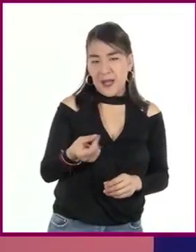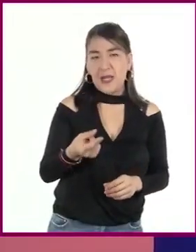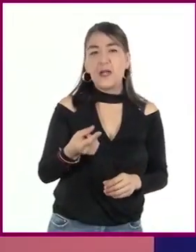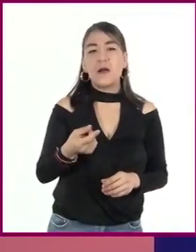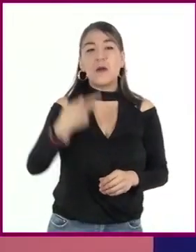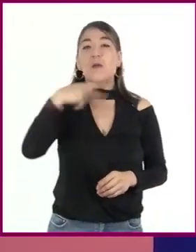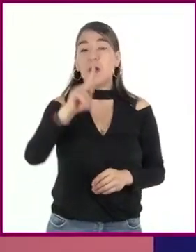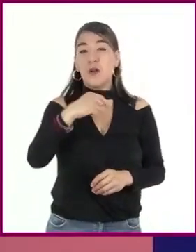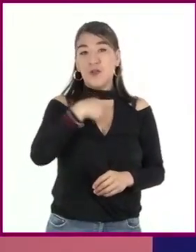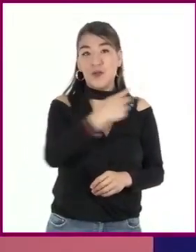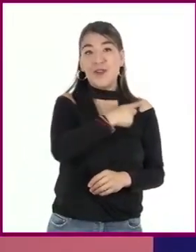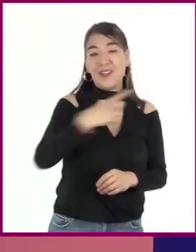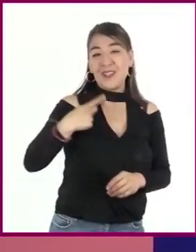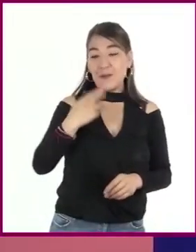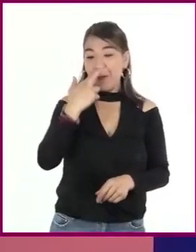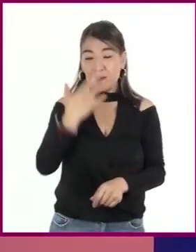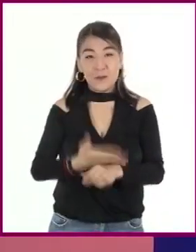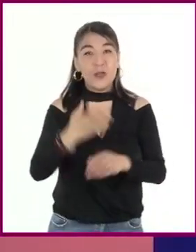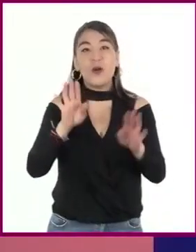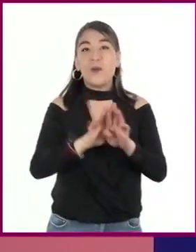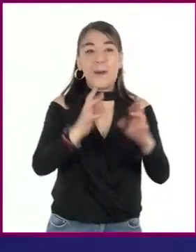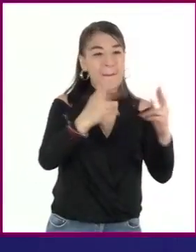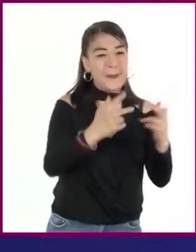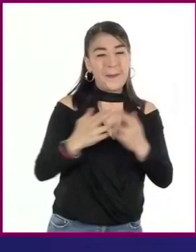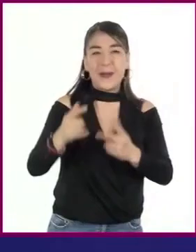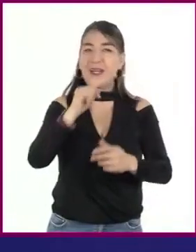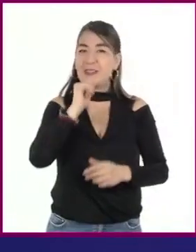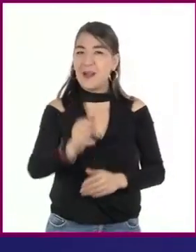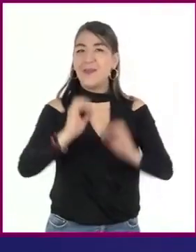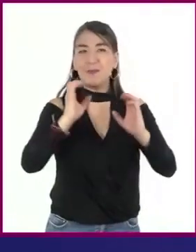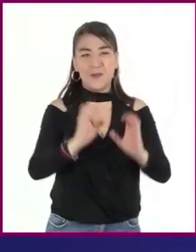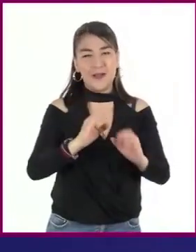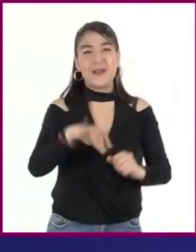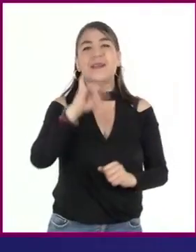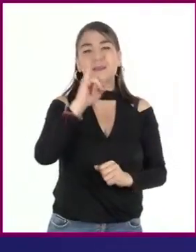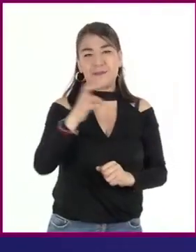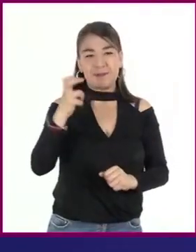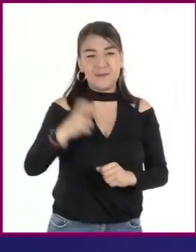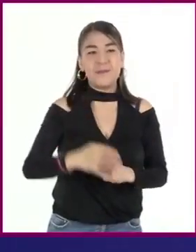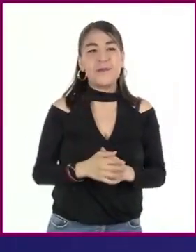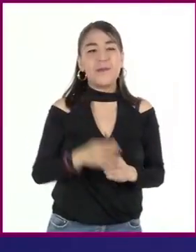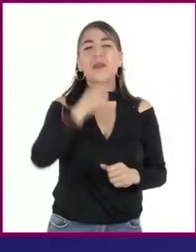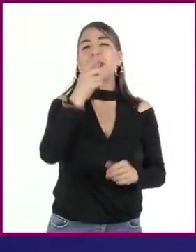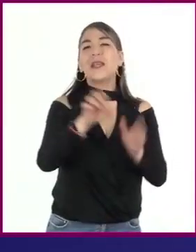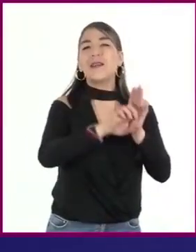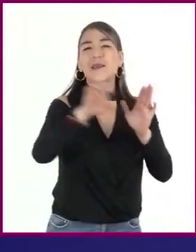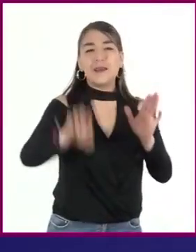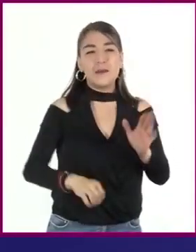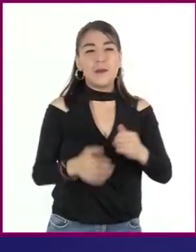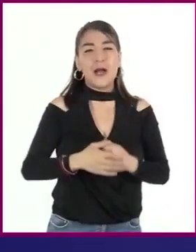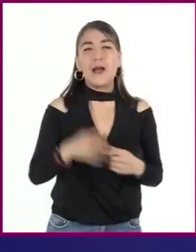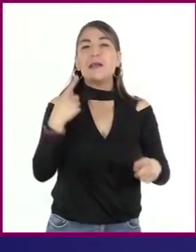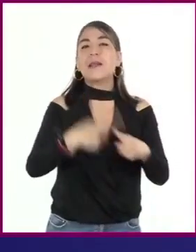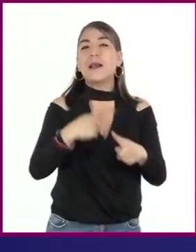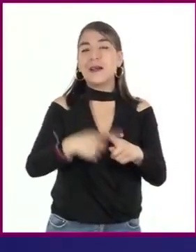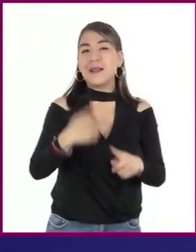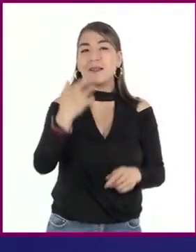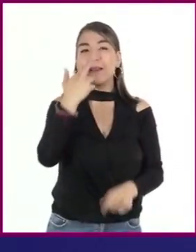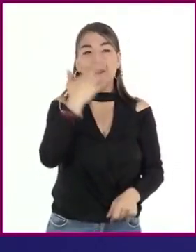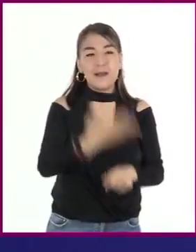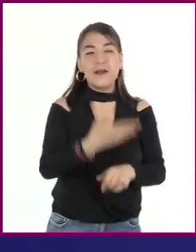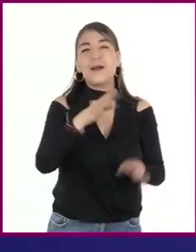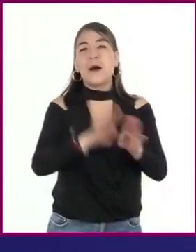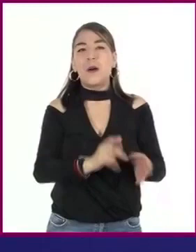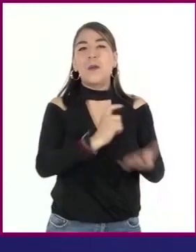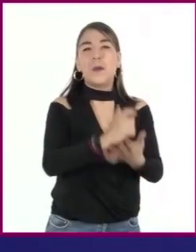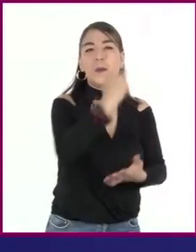yo debo ser responsable de que no destruya nada. Exactamente. O donde diga, por ejemplo, a quién le corresponde pagar